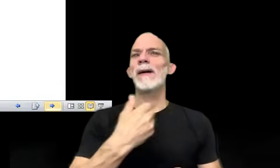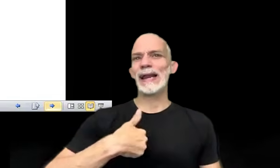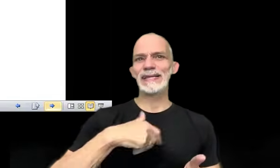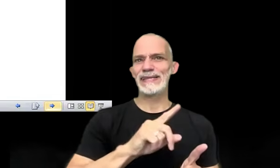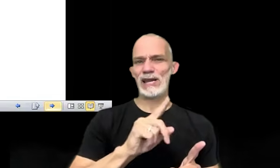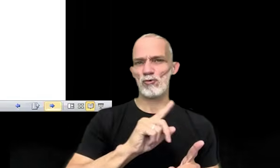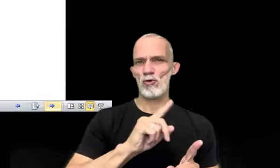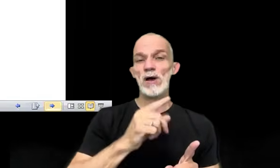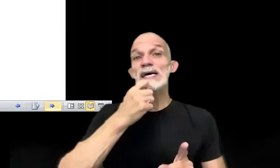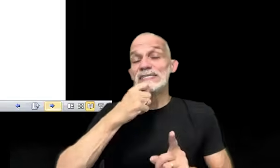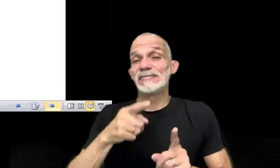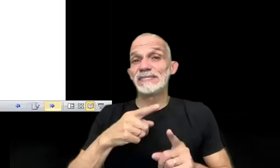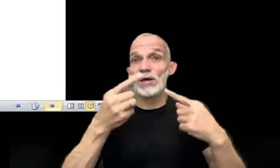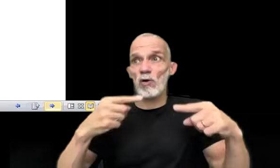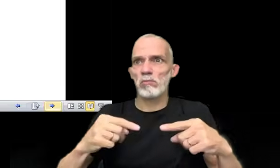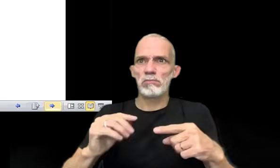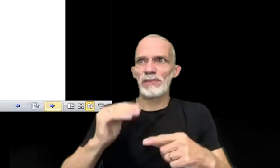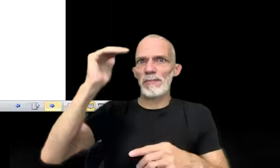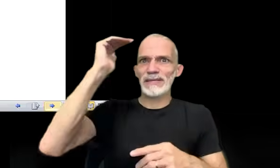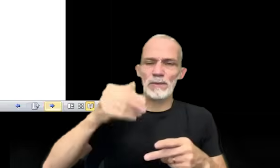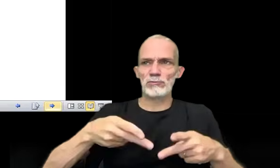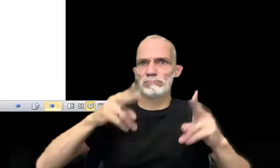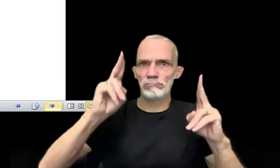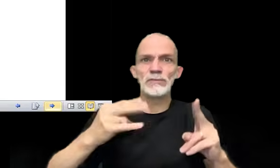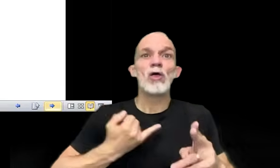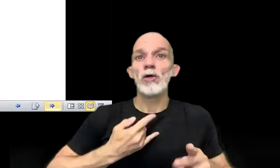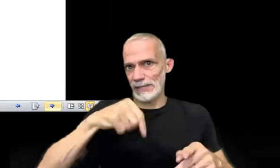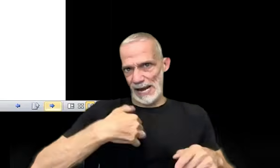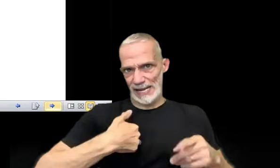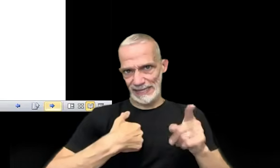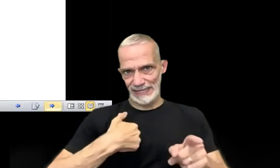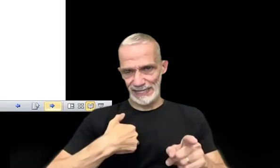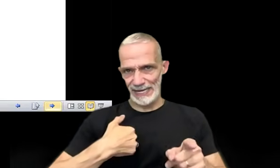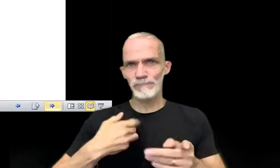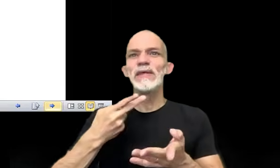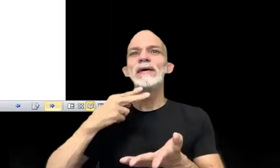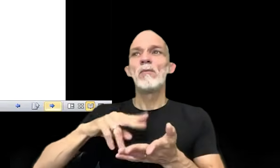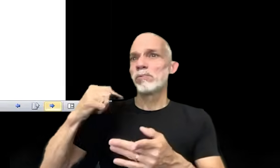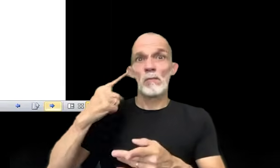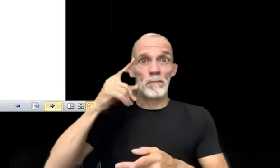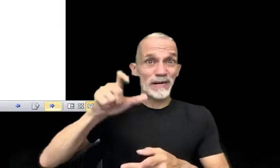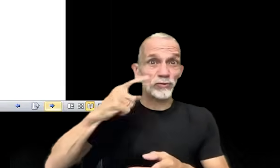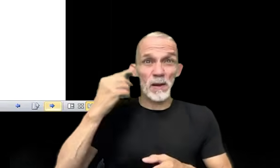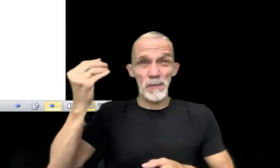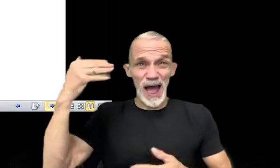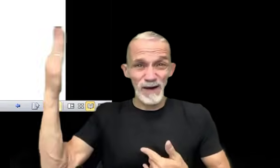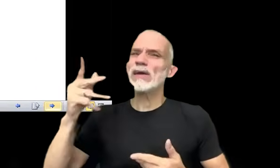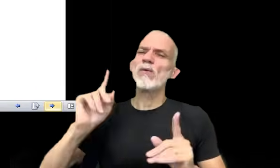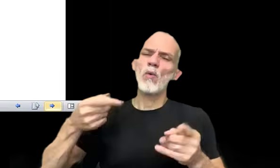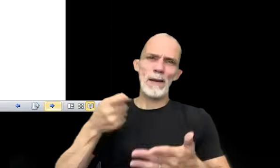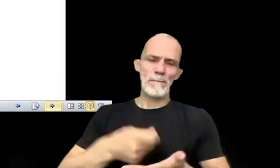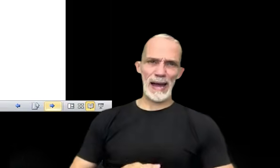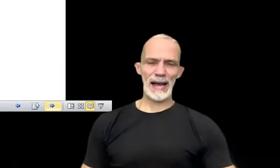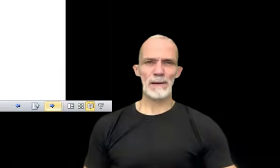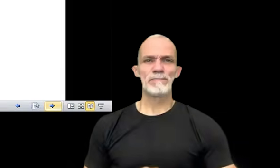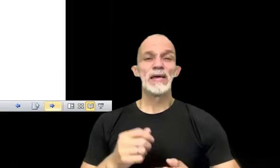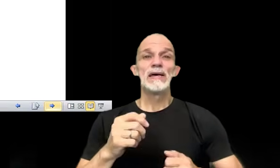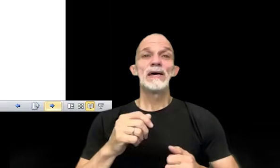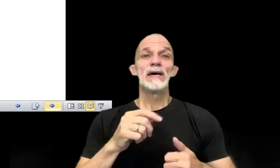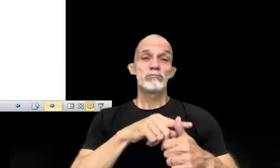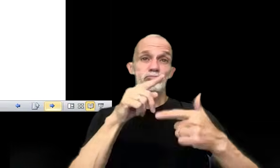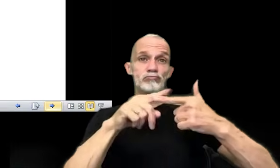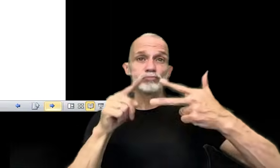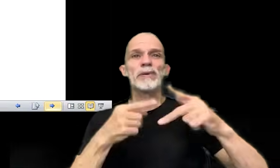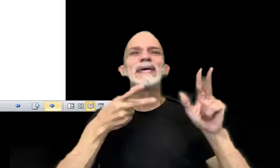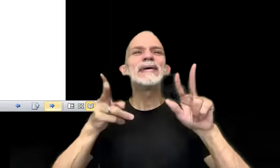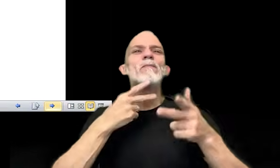fiscales argentinos, siempre y cuando esos bienes estén situados en el país. Recordemos que este impuesto, sí, es el tercer pilar